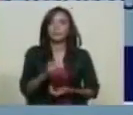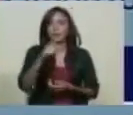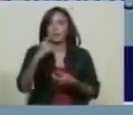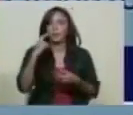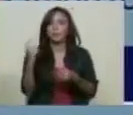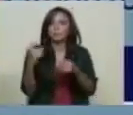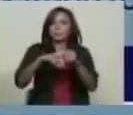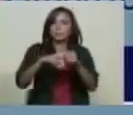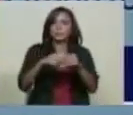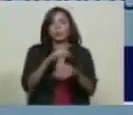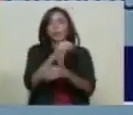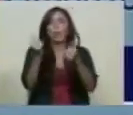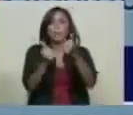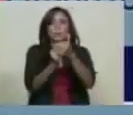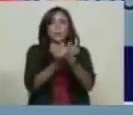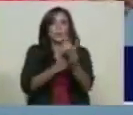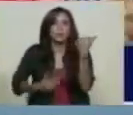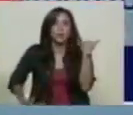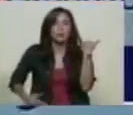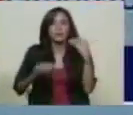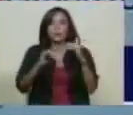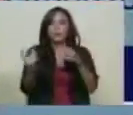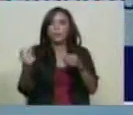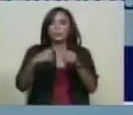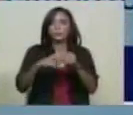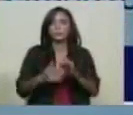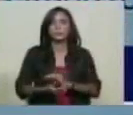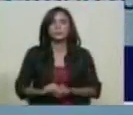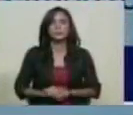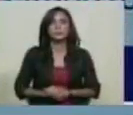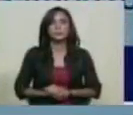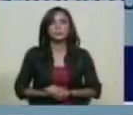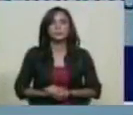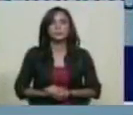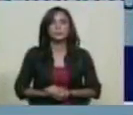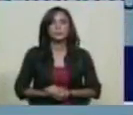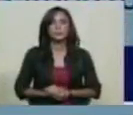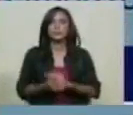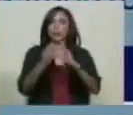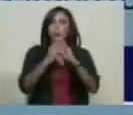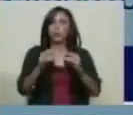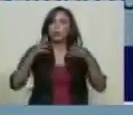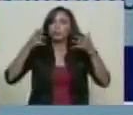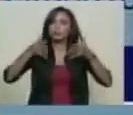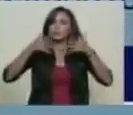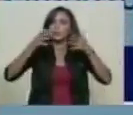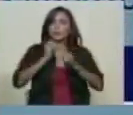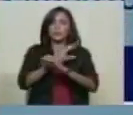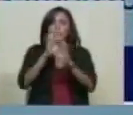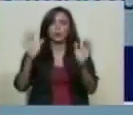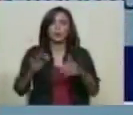a, como vicepresidencia. Usted, por supuesto, ha atendido estas recomendaciones.